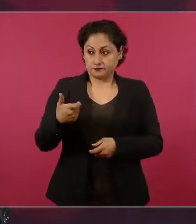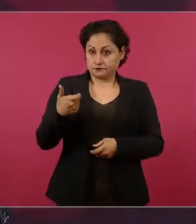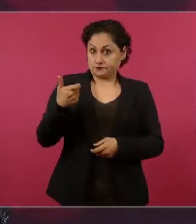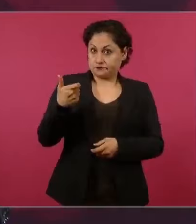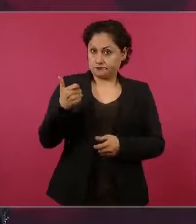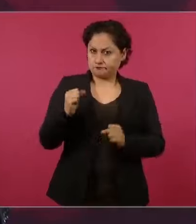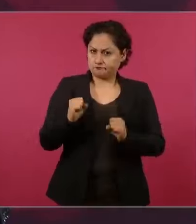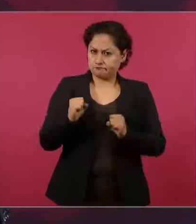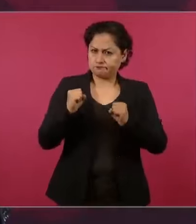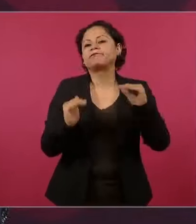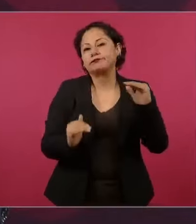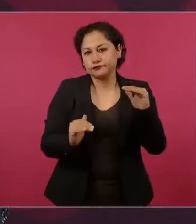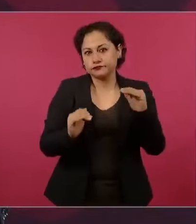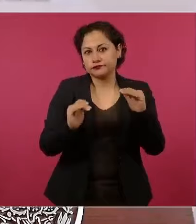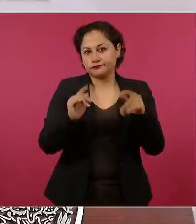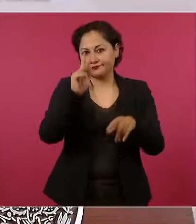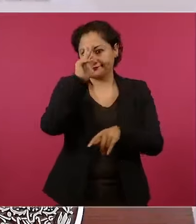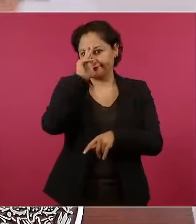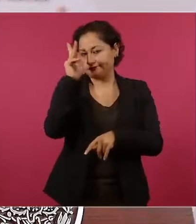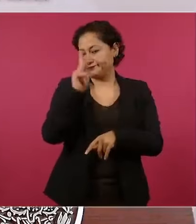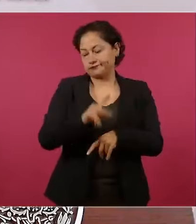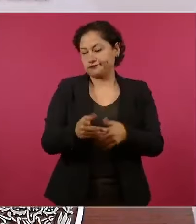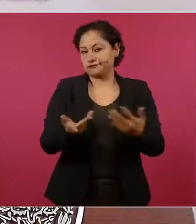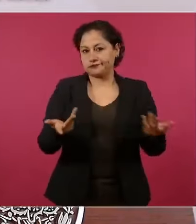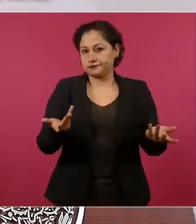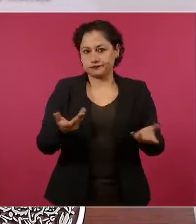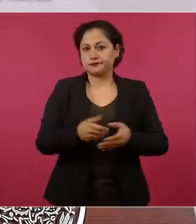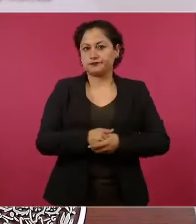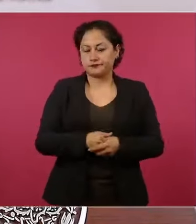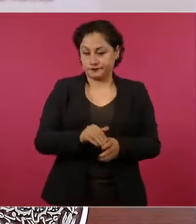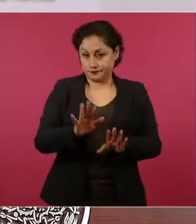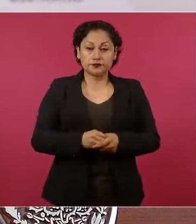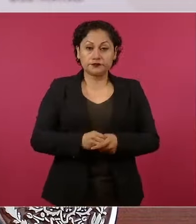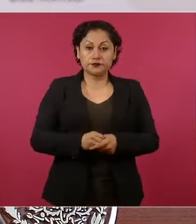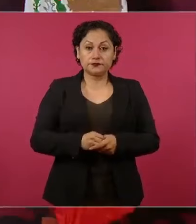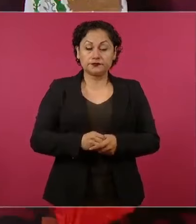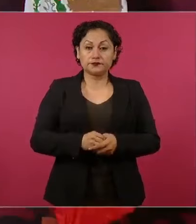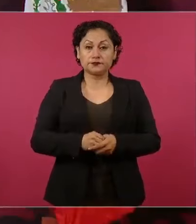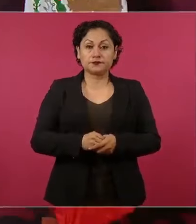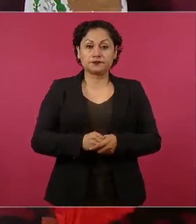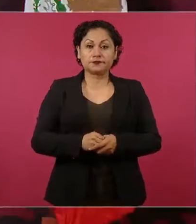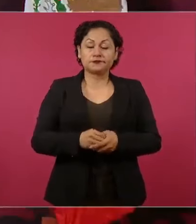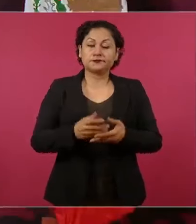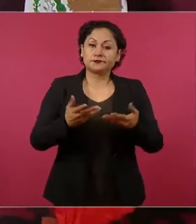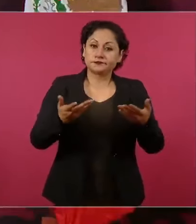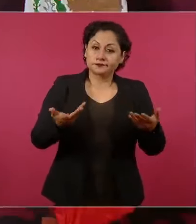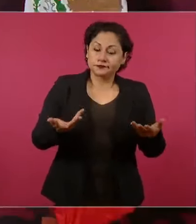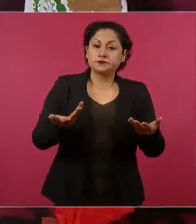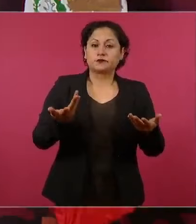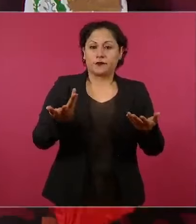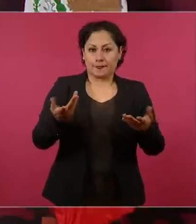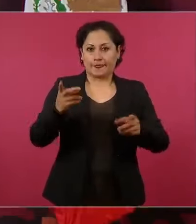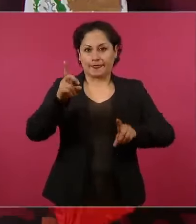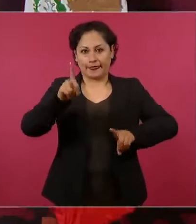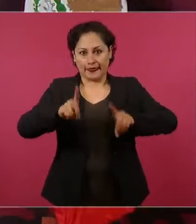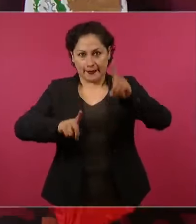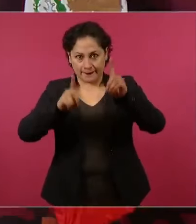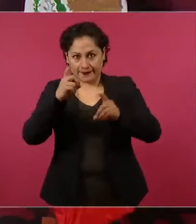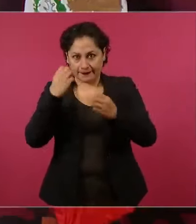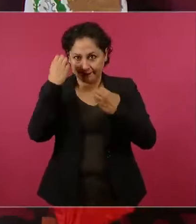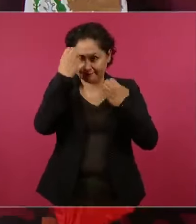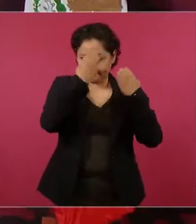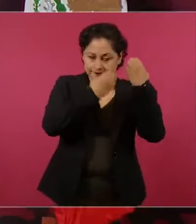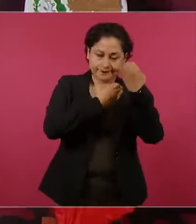que un peso devaluado, así en general. Tiene sus asegúnes, como